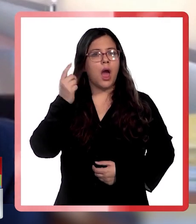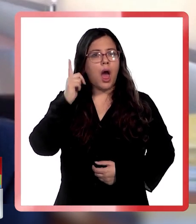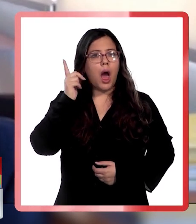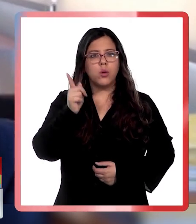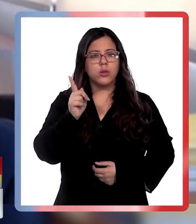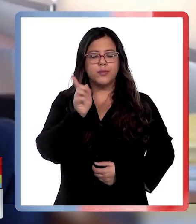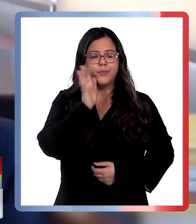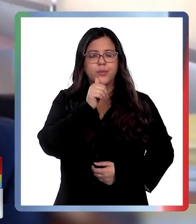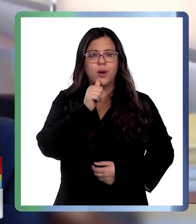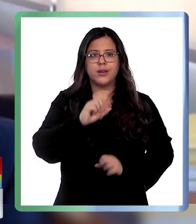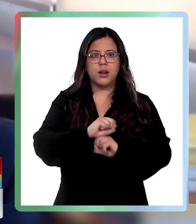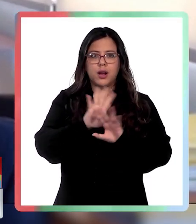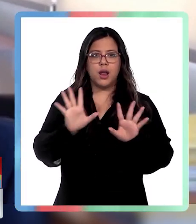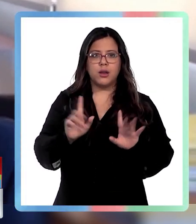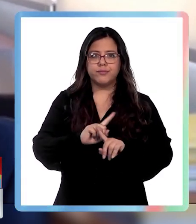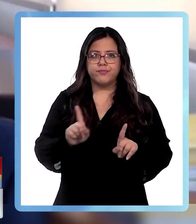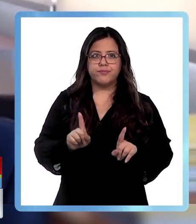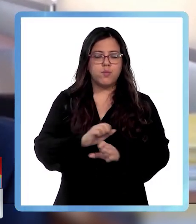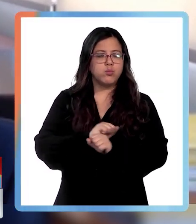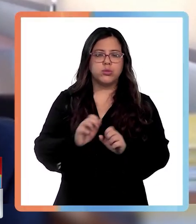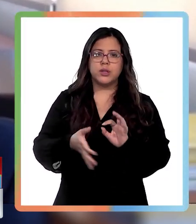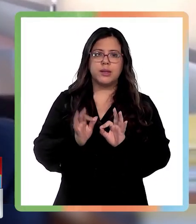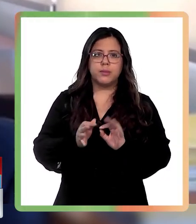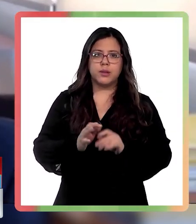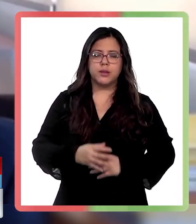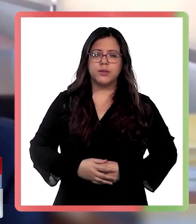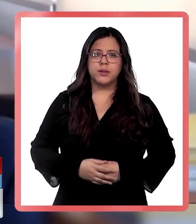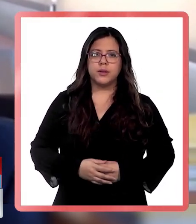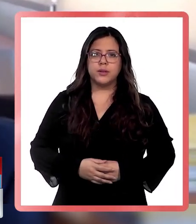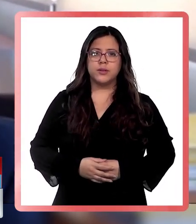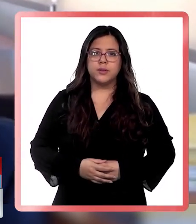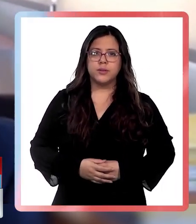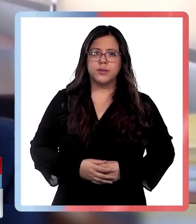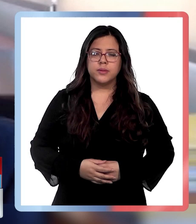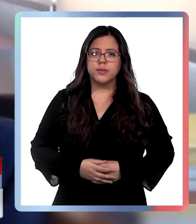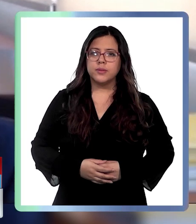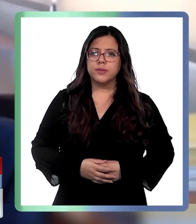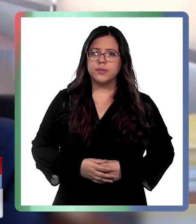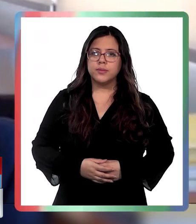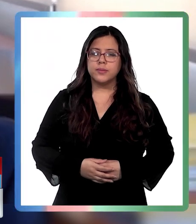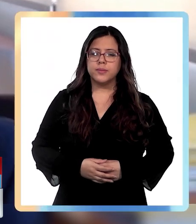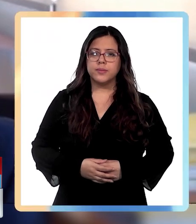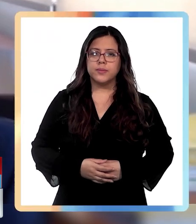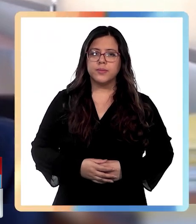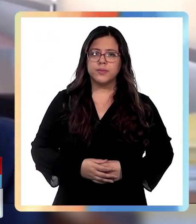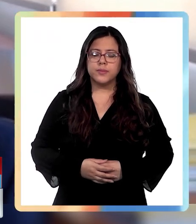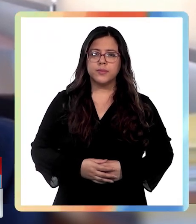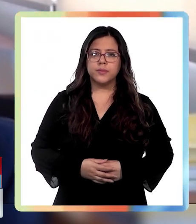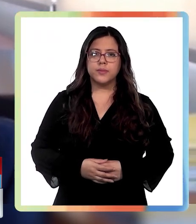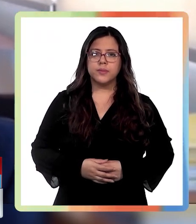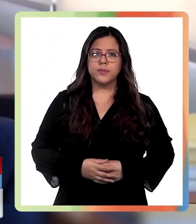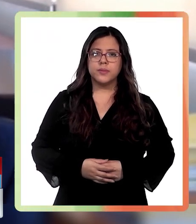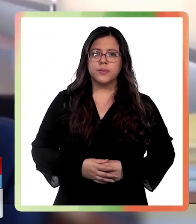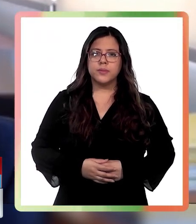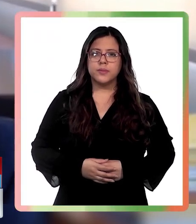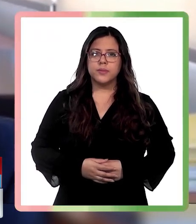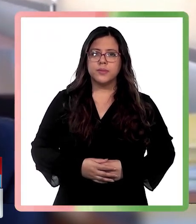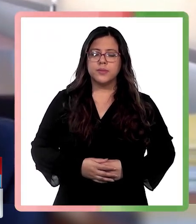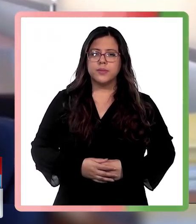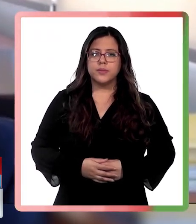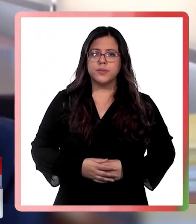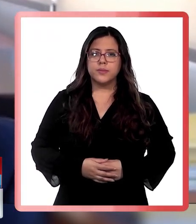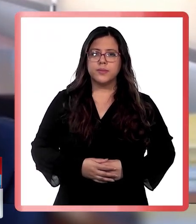de 1.300.000 pesos mensual aproximadamente, para que realizara labores propias de la Seremi de Antofagasta, tales como